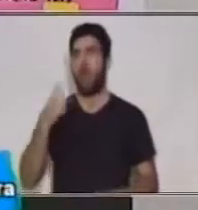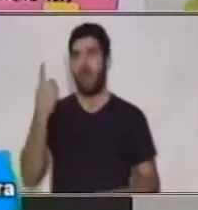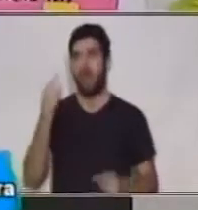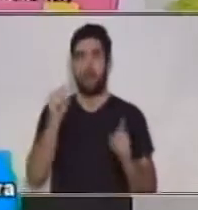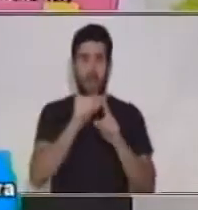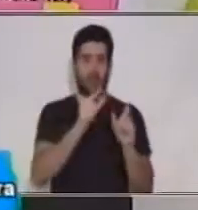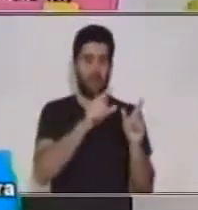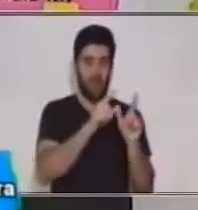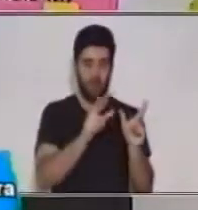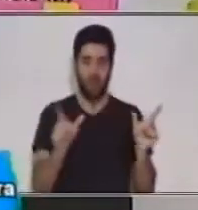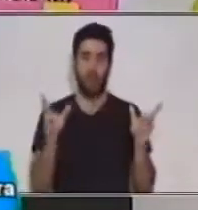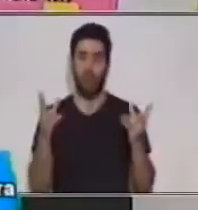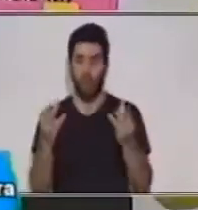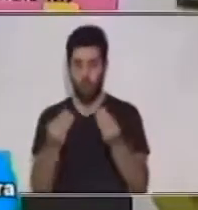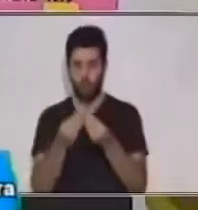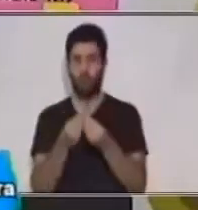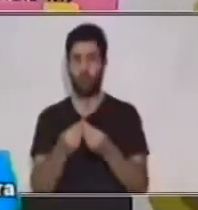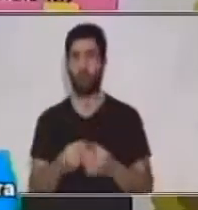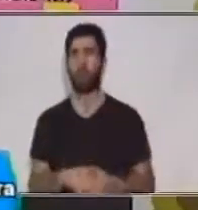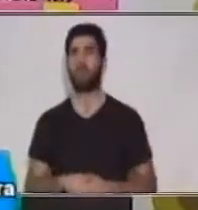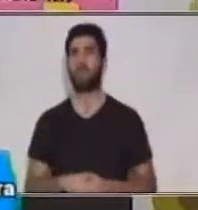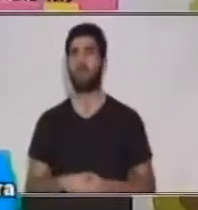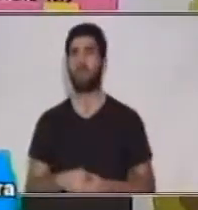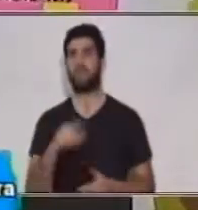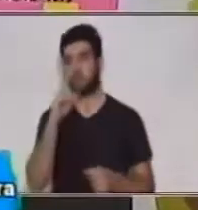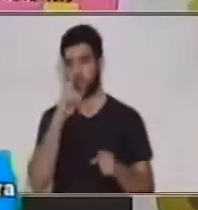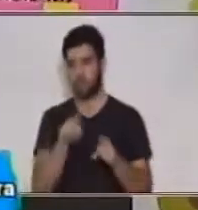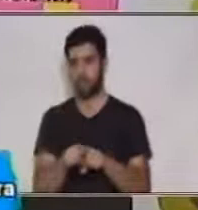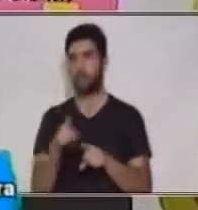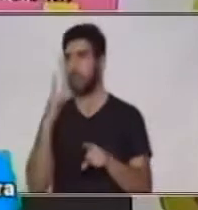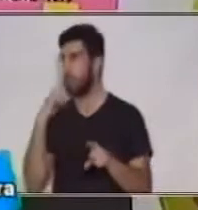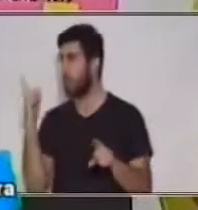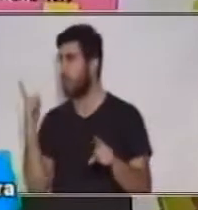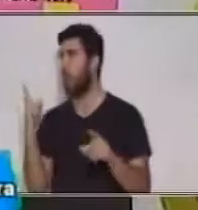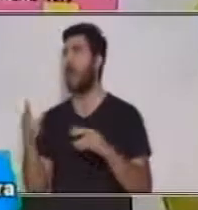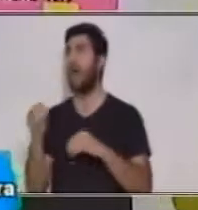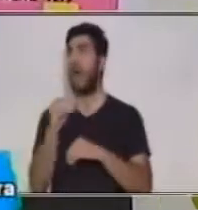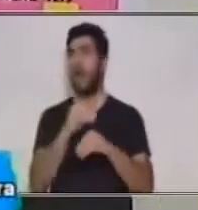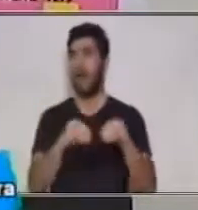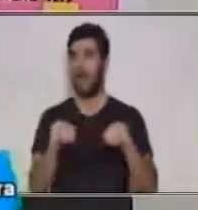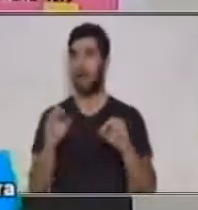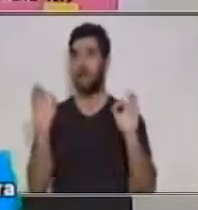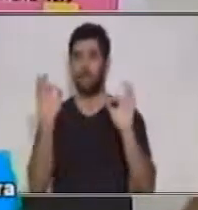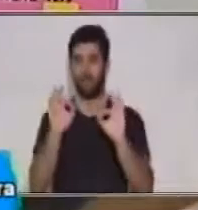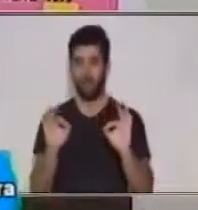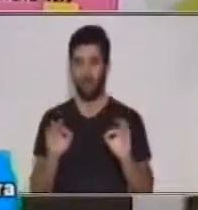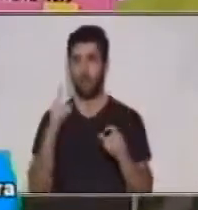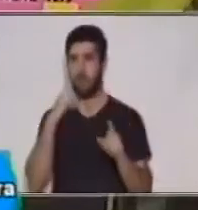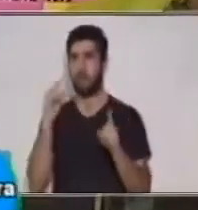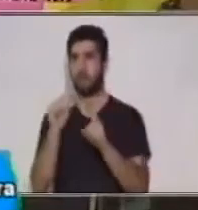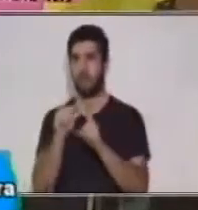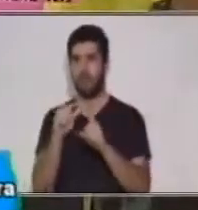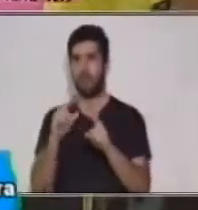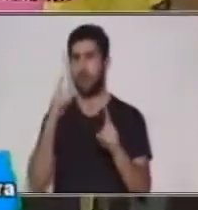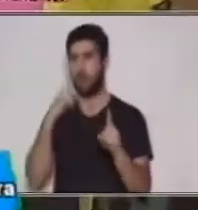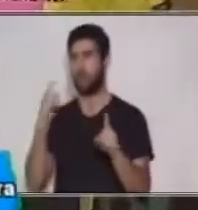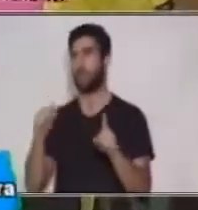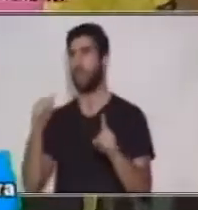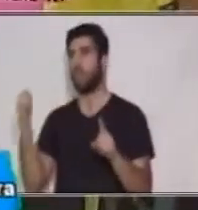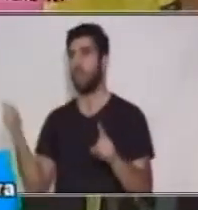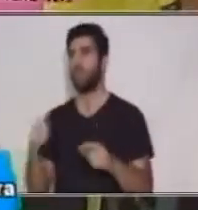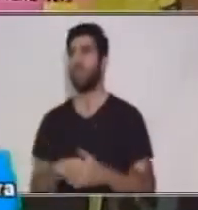junta. Submarino. Y cambia también, o se transforma esta palabra. Ahora vamos en